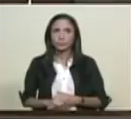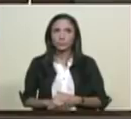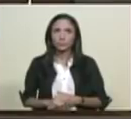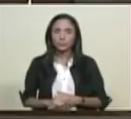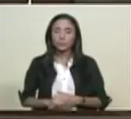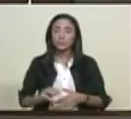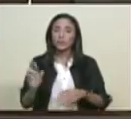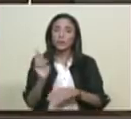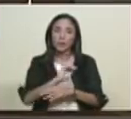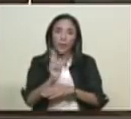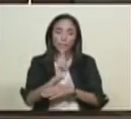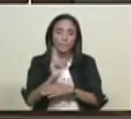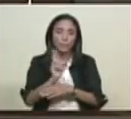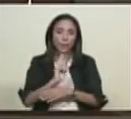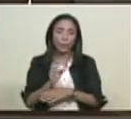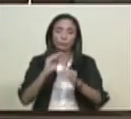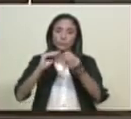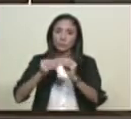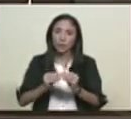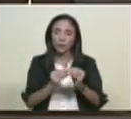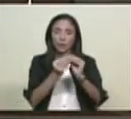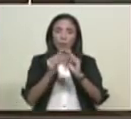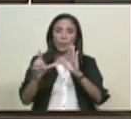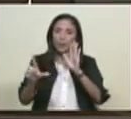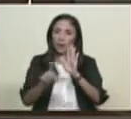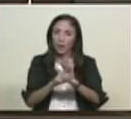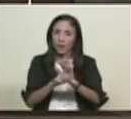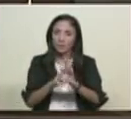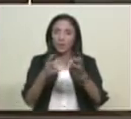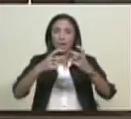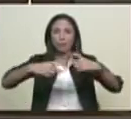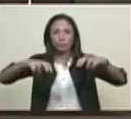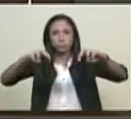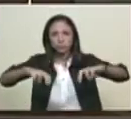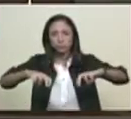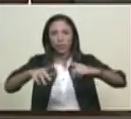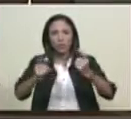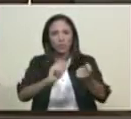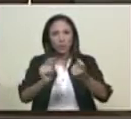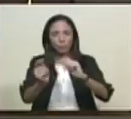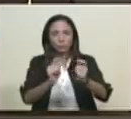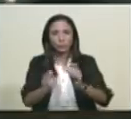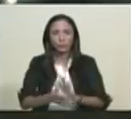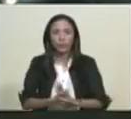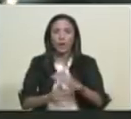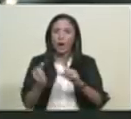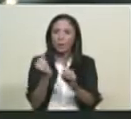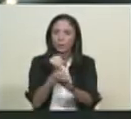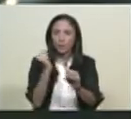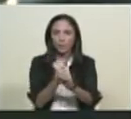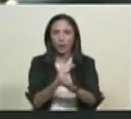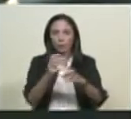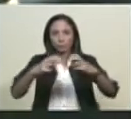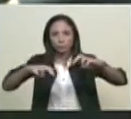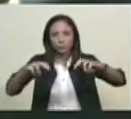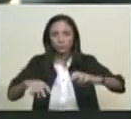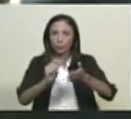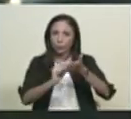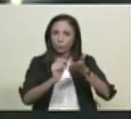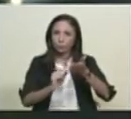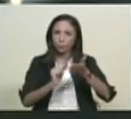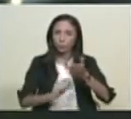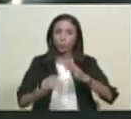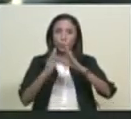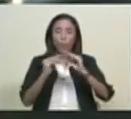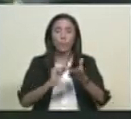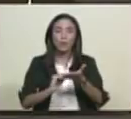instalación, vicepresidente ejecutivo, de una mesa de trabajo por la seguridad, contra el terrorismo, contra el crimen